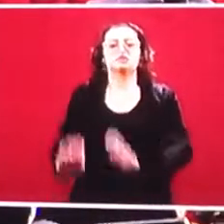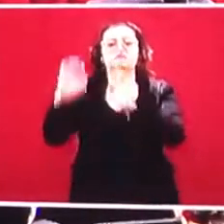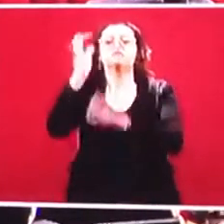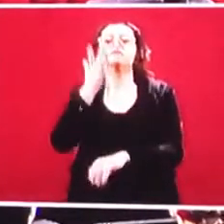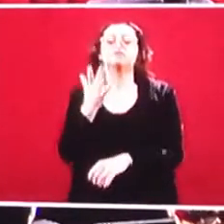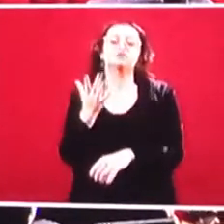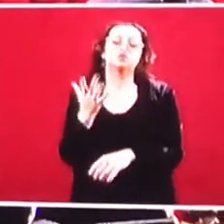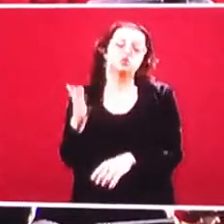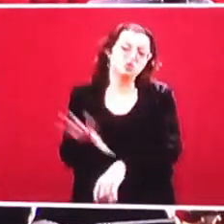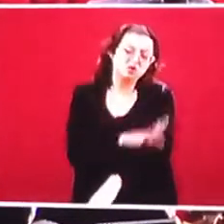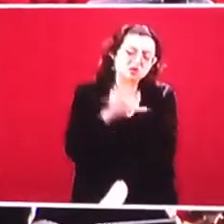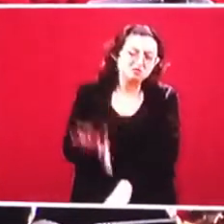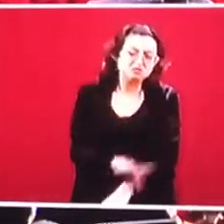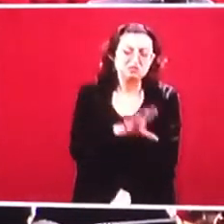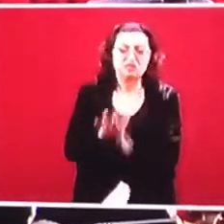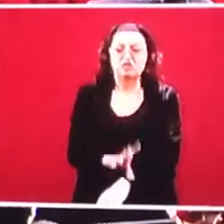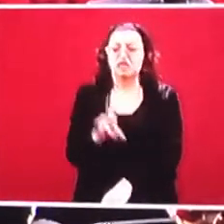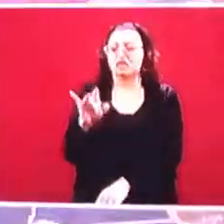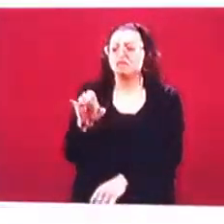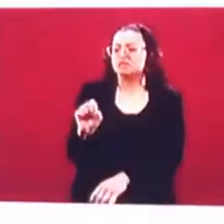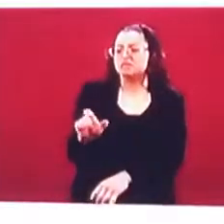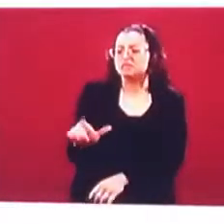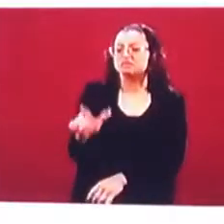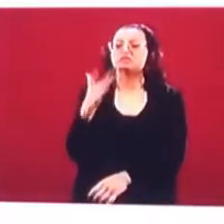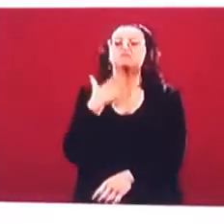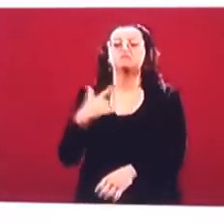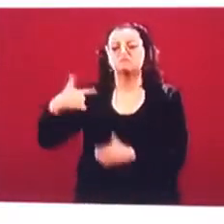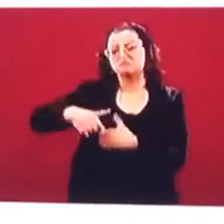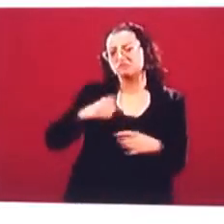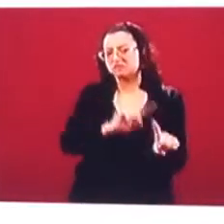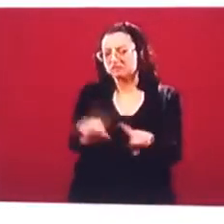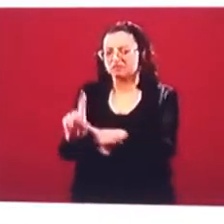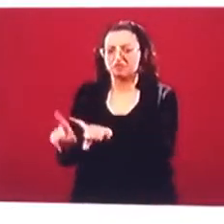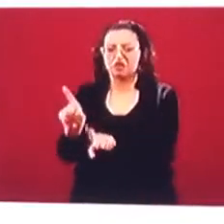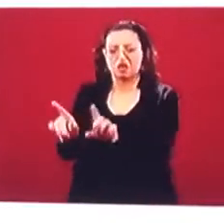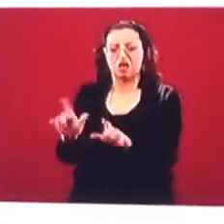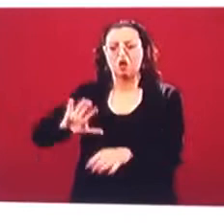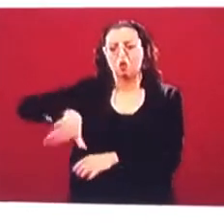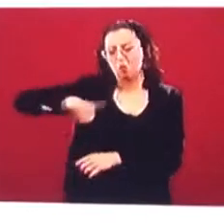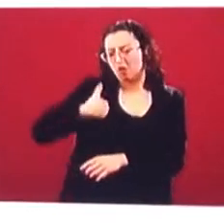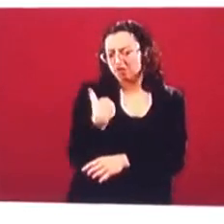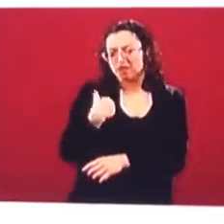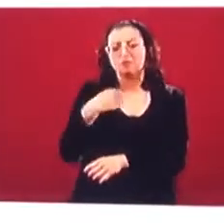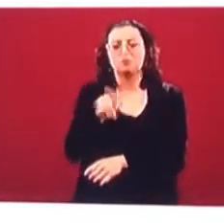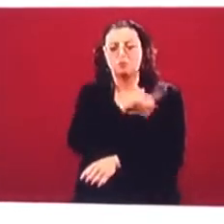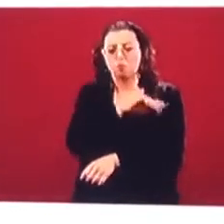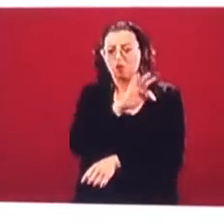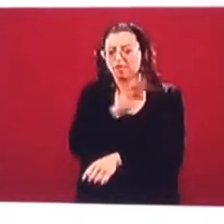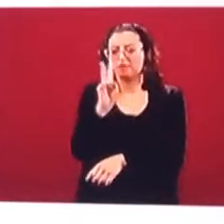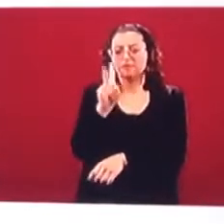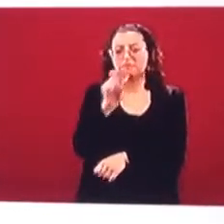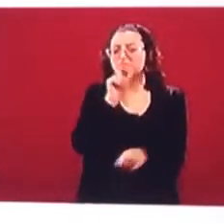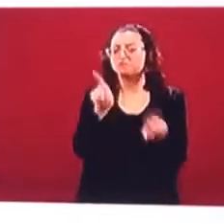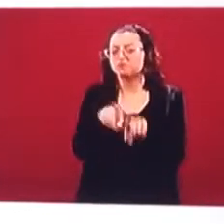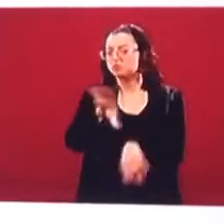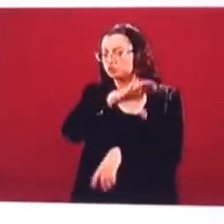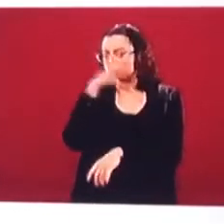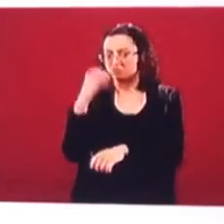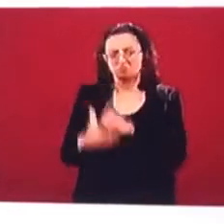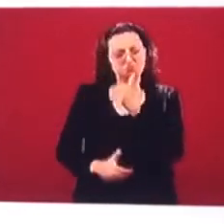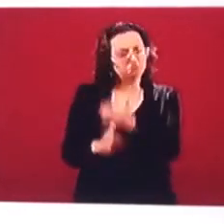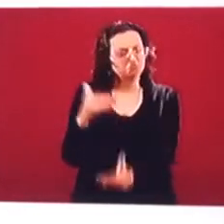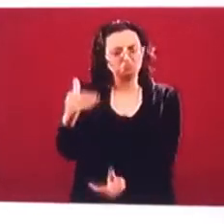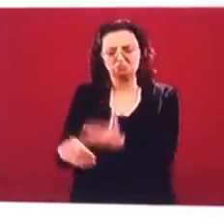con seriedad lo que esté pasando. El miedo creo que será el mejor de los precursores para cuidarse